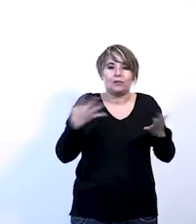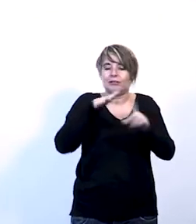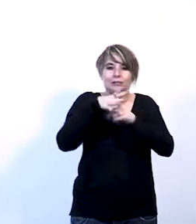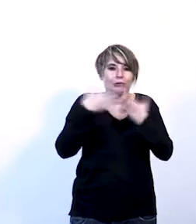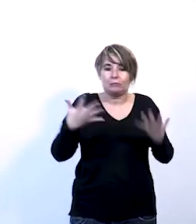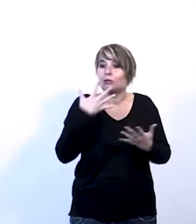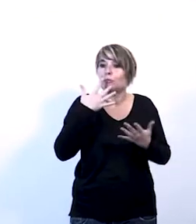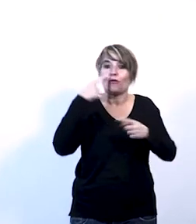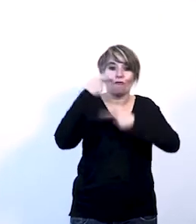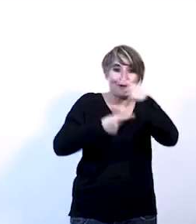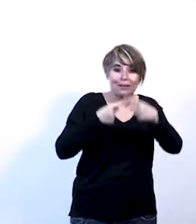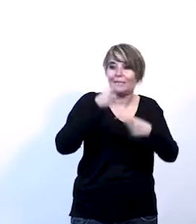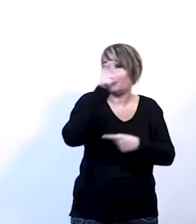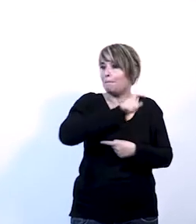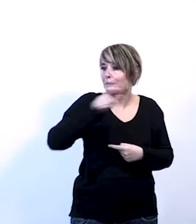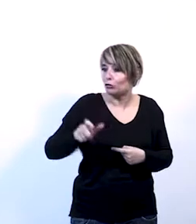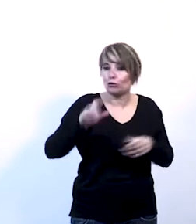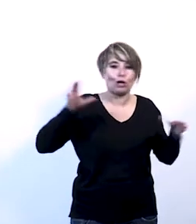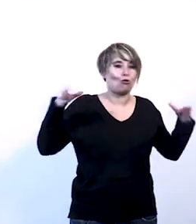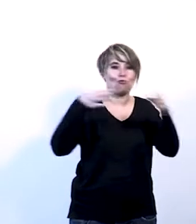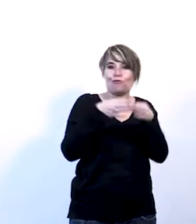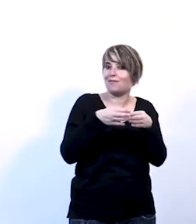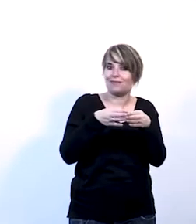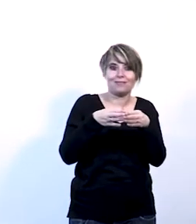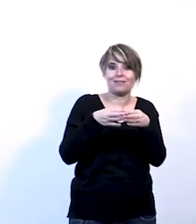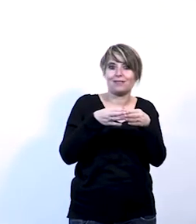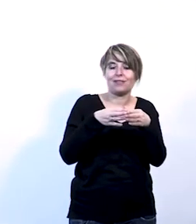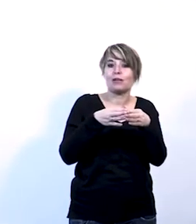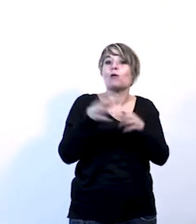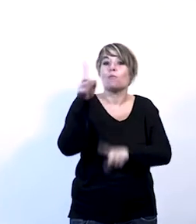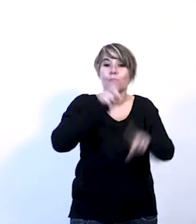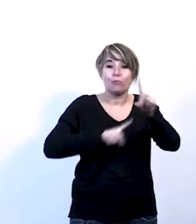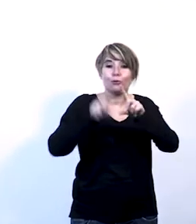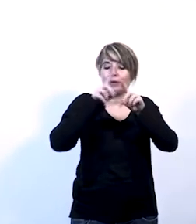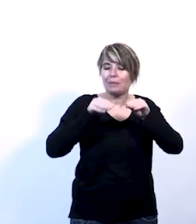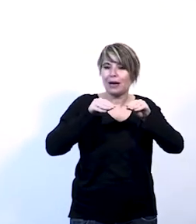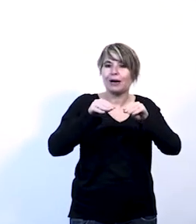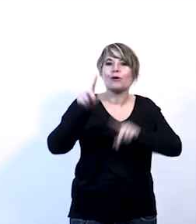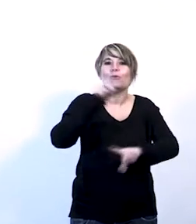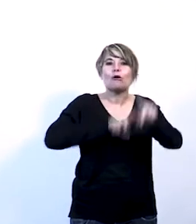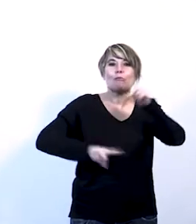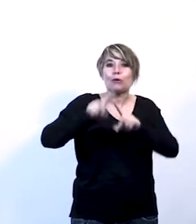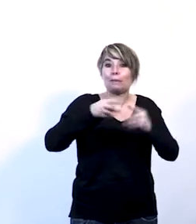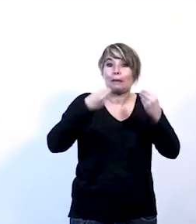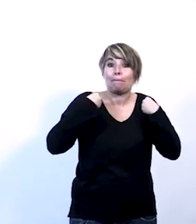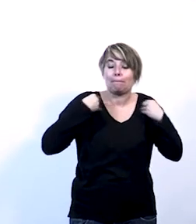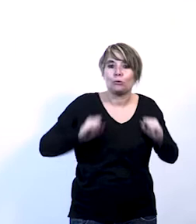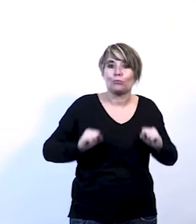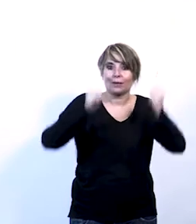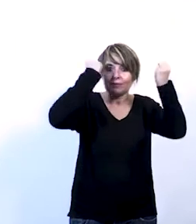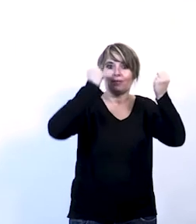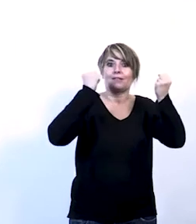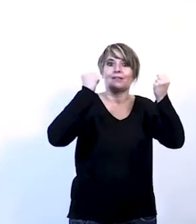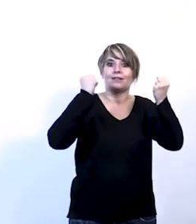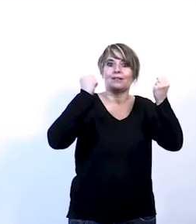cuando una familia, cuando una persona, como una comunidad, el problema que tiene básico es el de la supervivencia, probablemente tenga